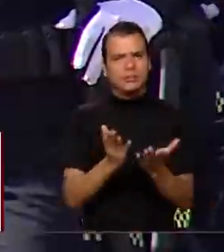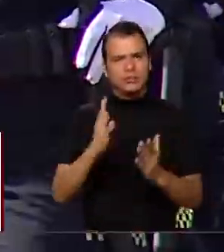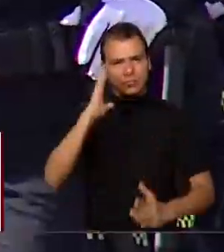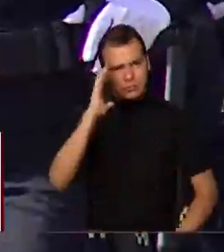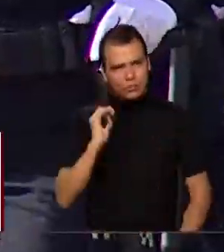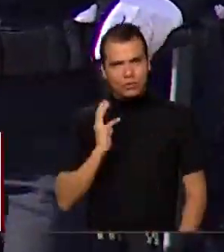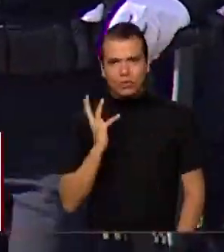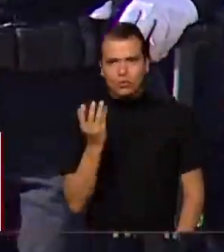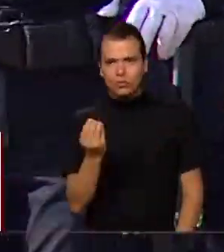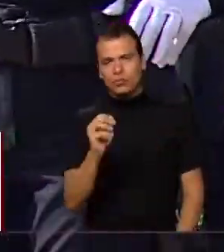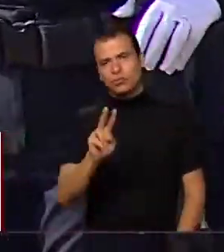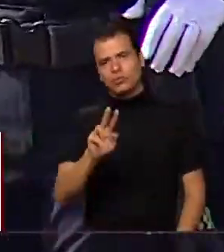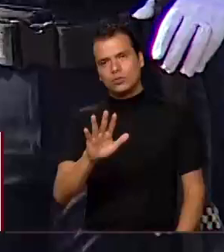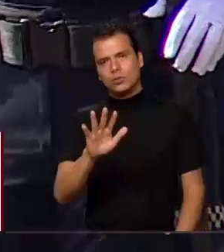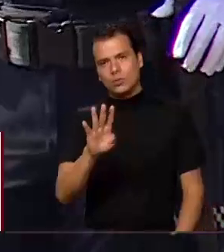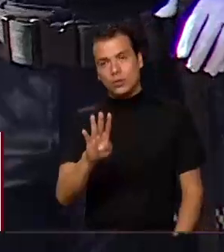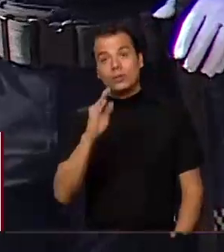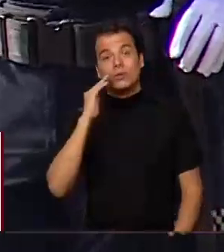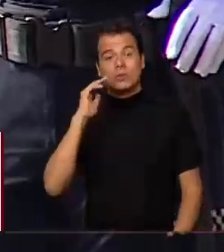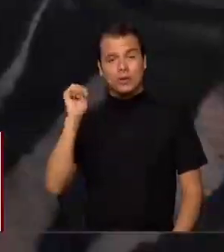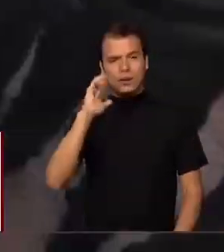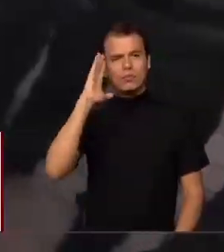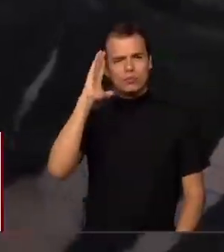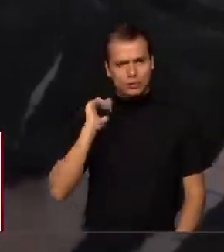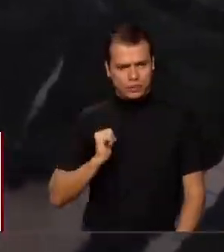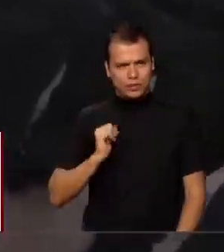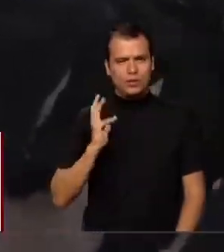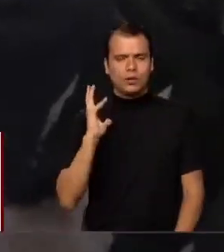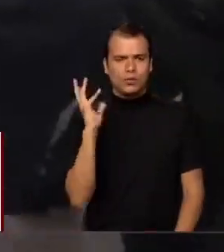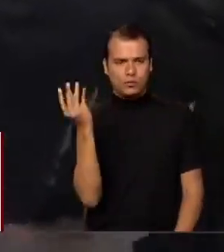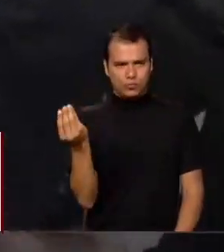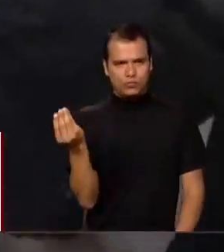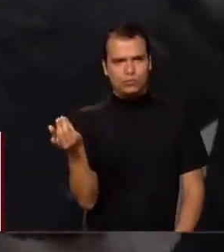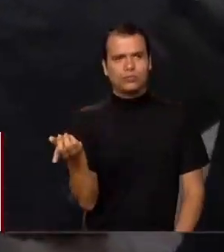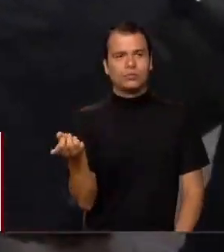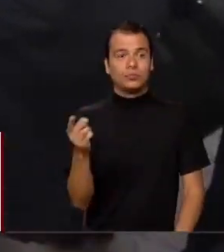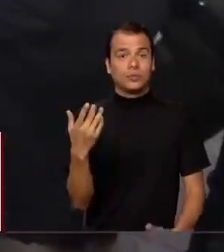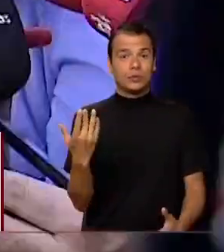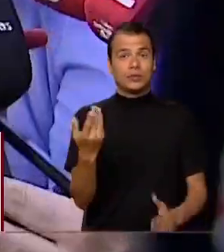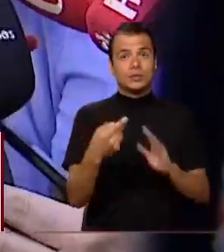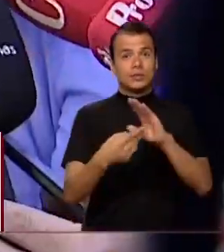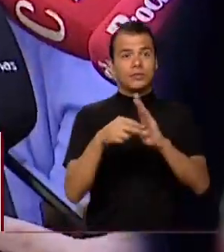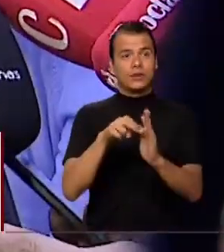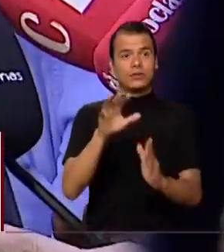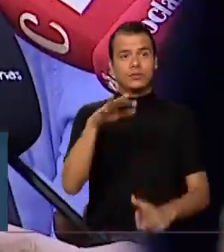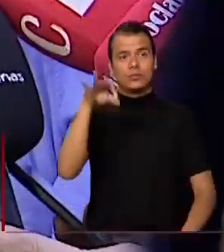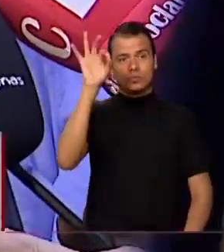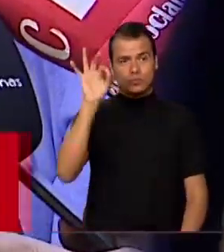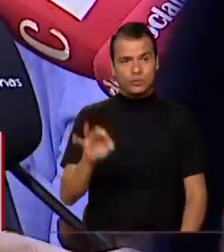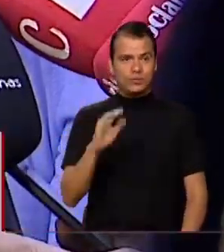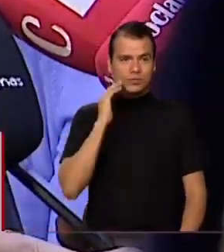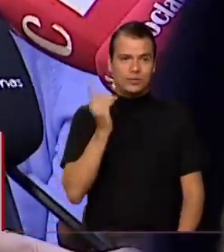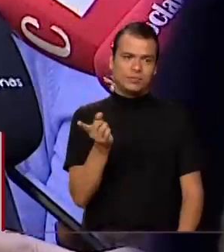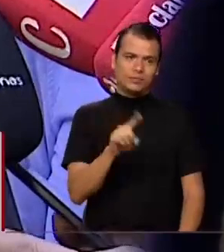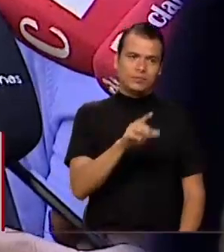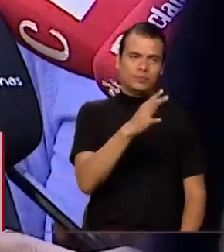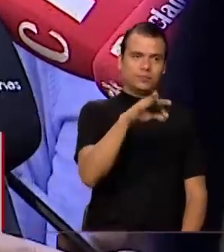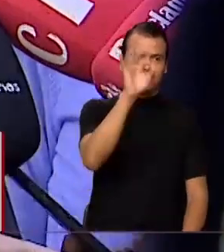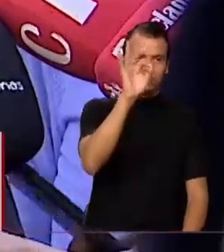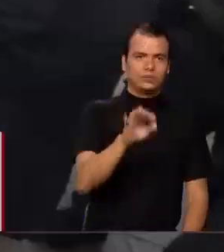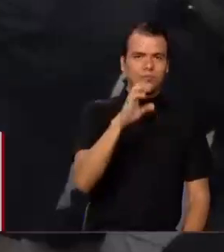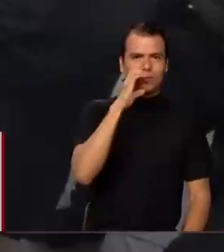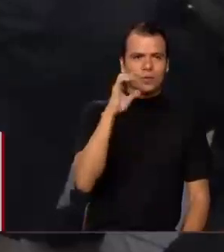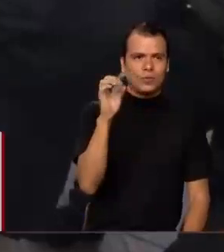llegados, 254 son mujeres. La mitad de ellos son mujeres, así que aquí se fortalece el papel